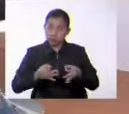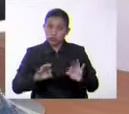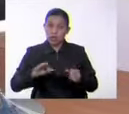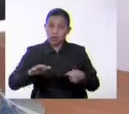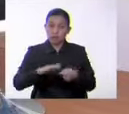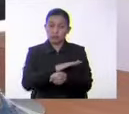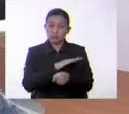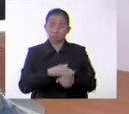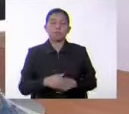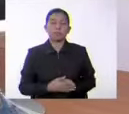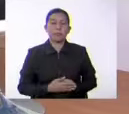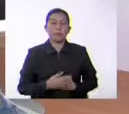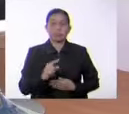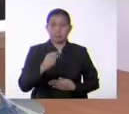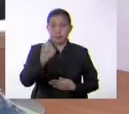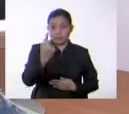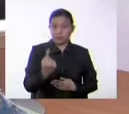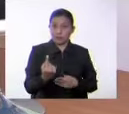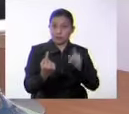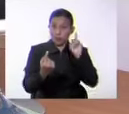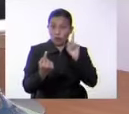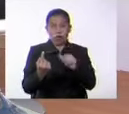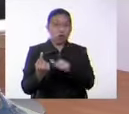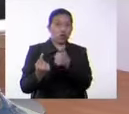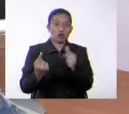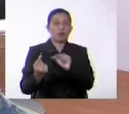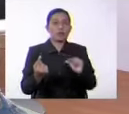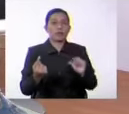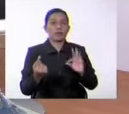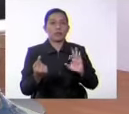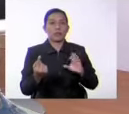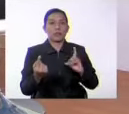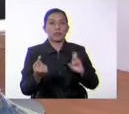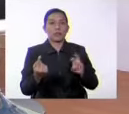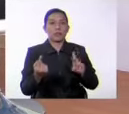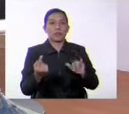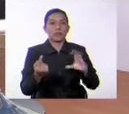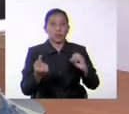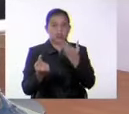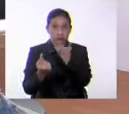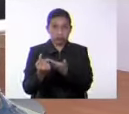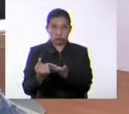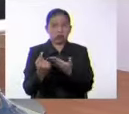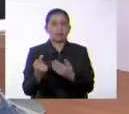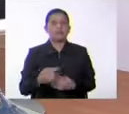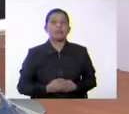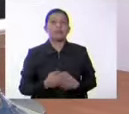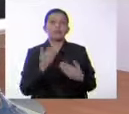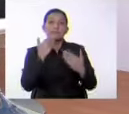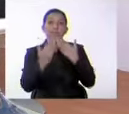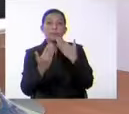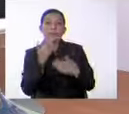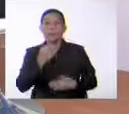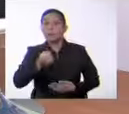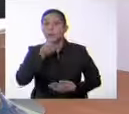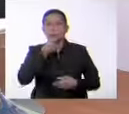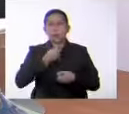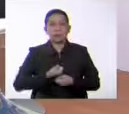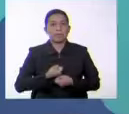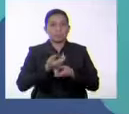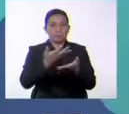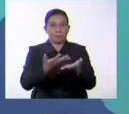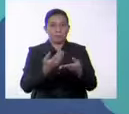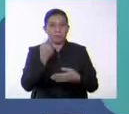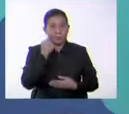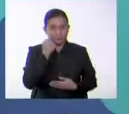Bueno, Federico nos está acompañando y precisamente en esta ocasión nos va a dar mucha información, así que vamos con él